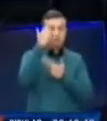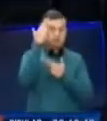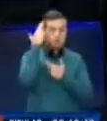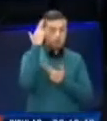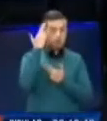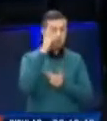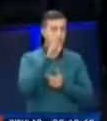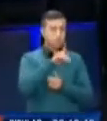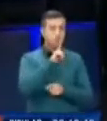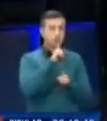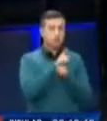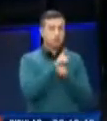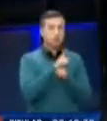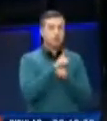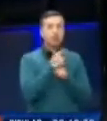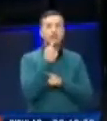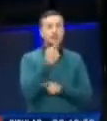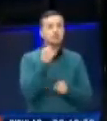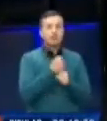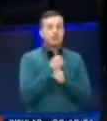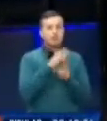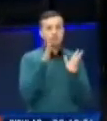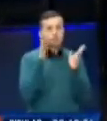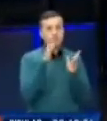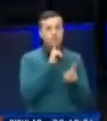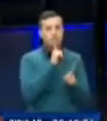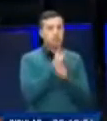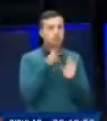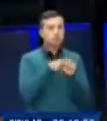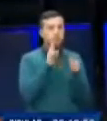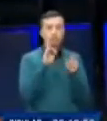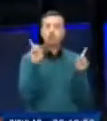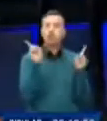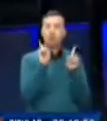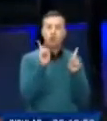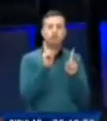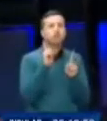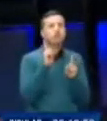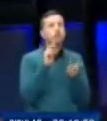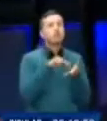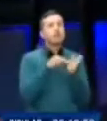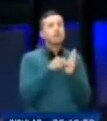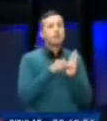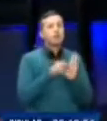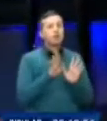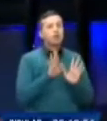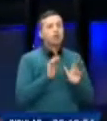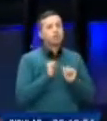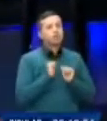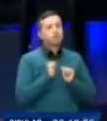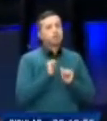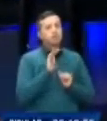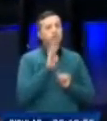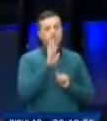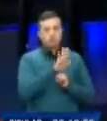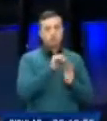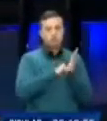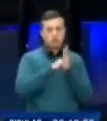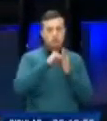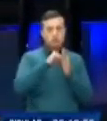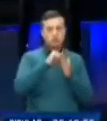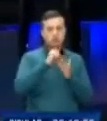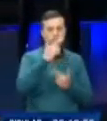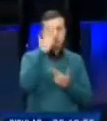que se inicia el servicio pasivo porque no se retiran servicio pasivo y ese fue ministro de defensa y escribió